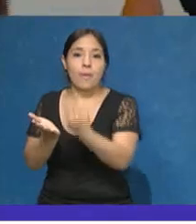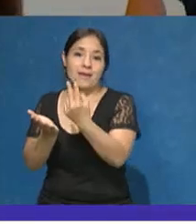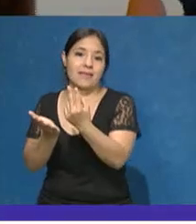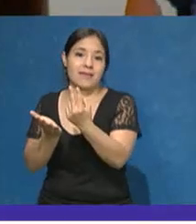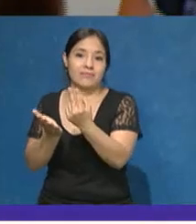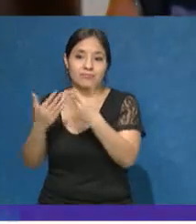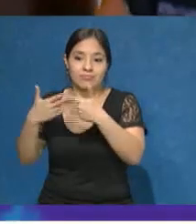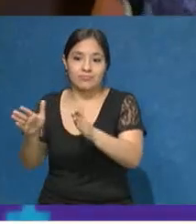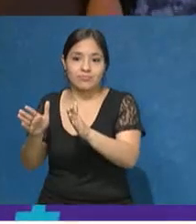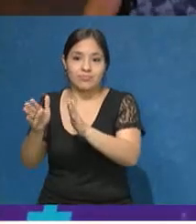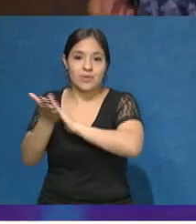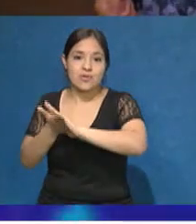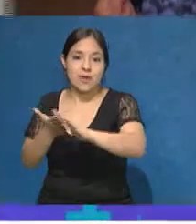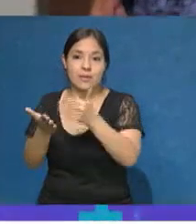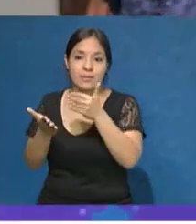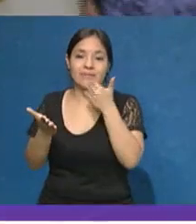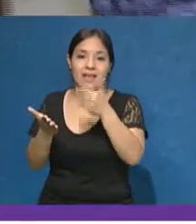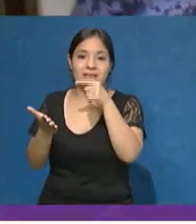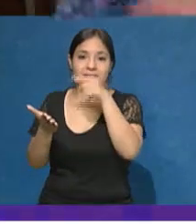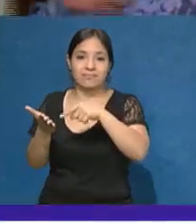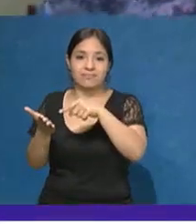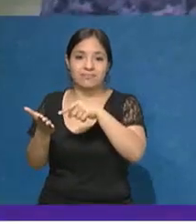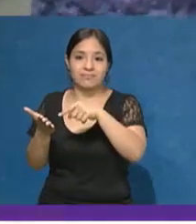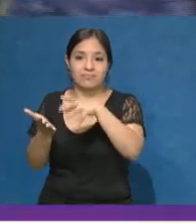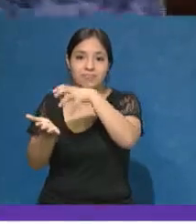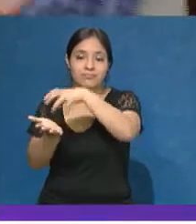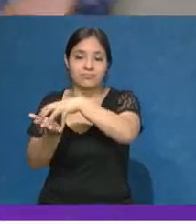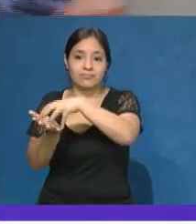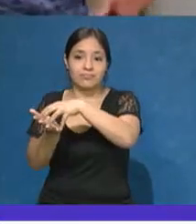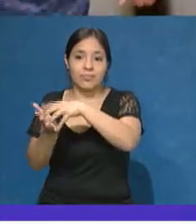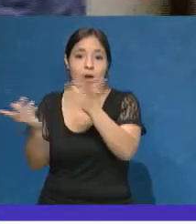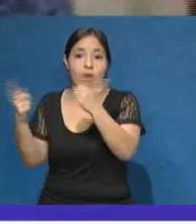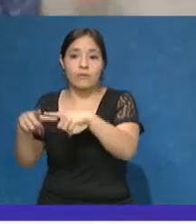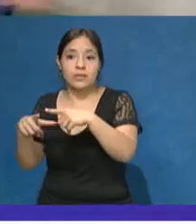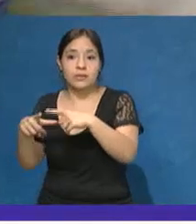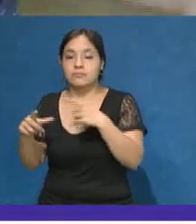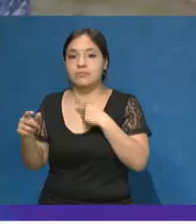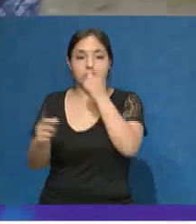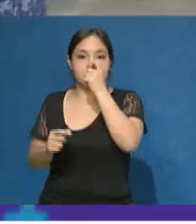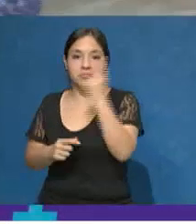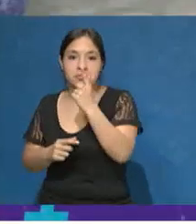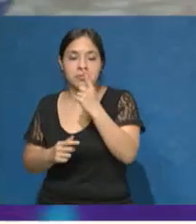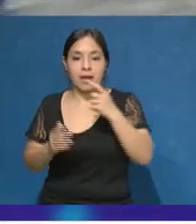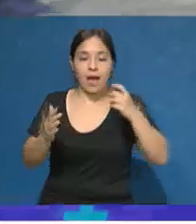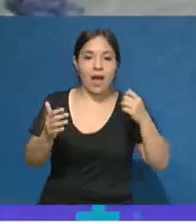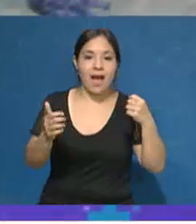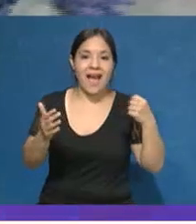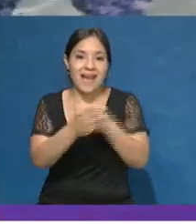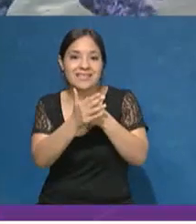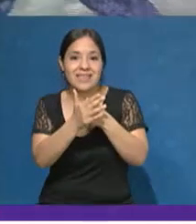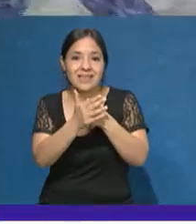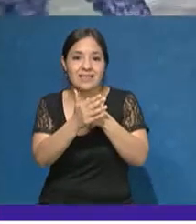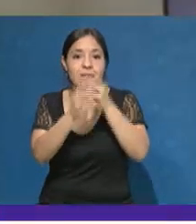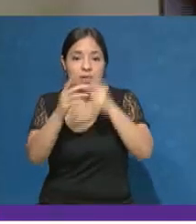nos permitió que inmediatamente de ocurrido el accidente el ayudante de fiscal que estaba en ese